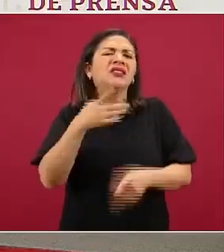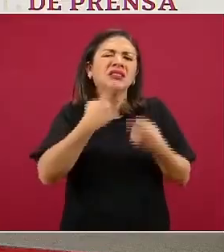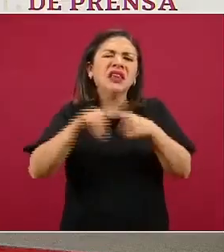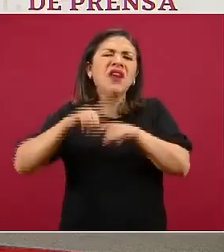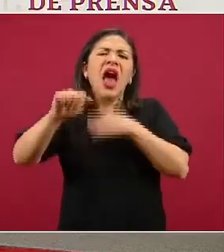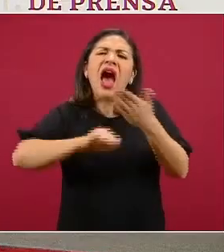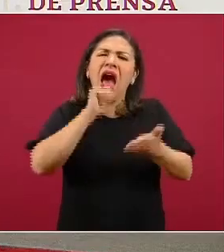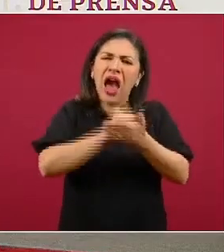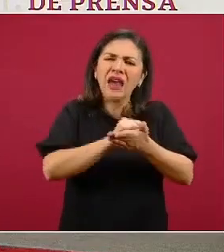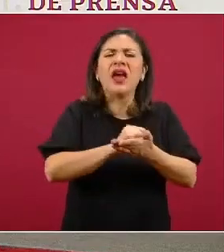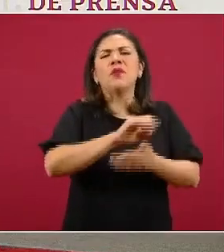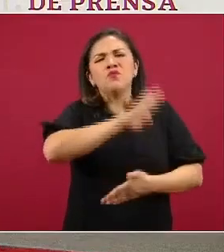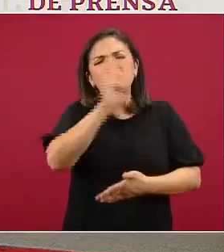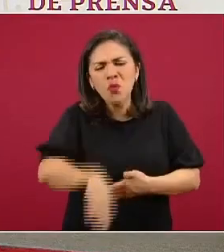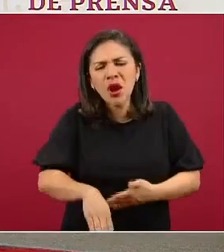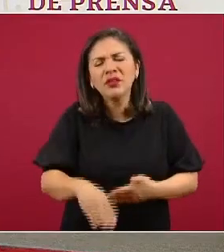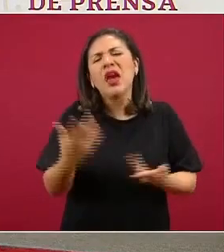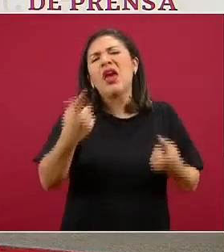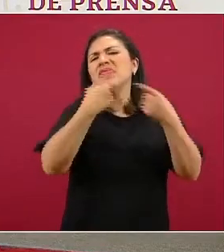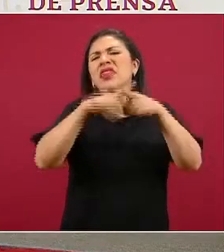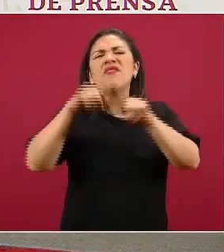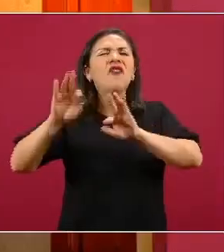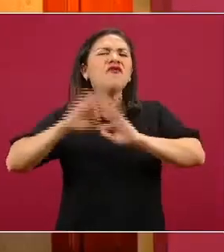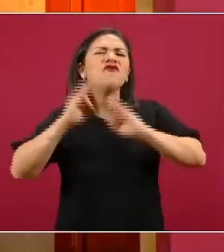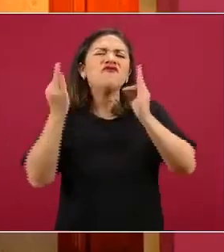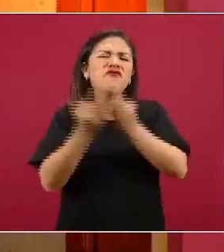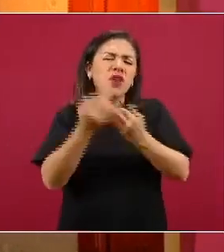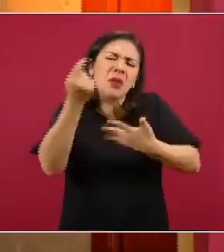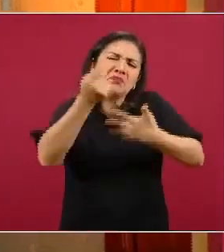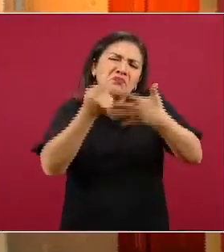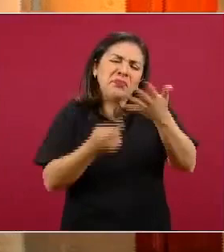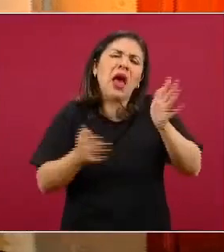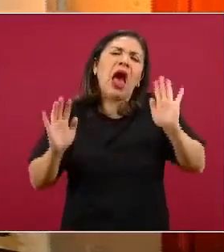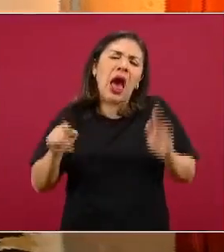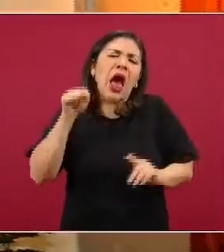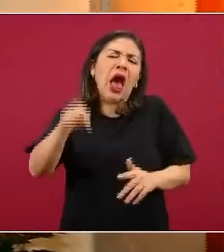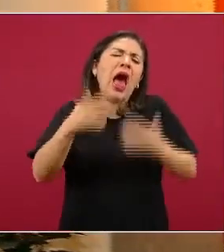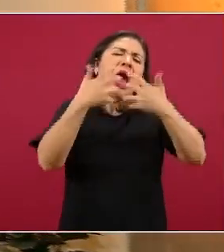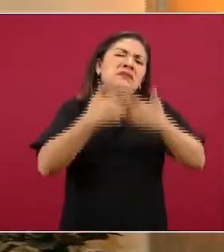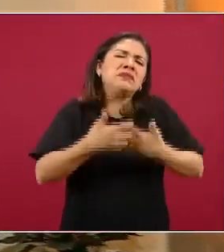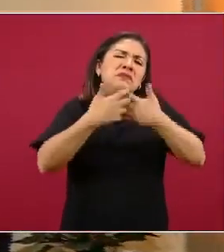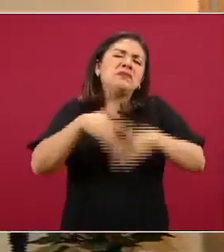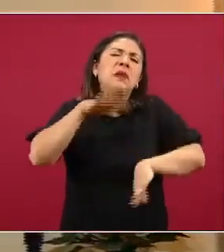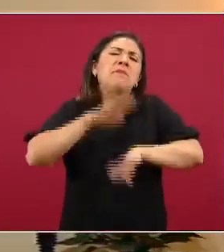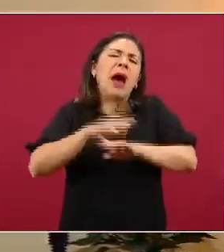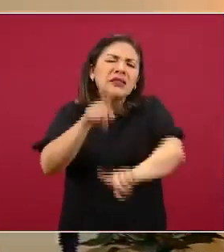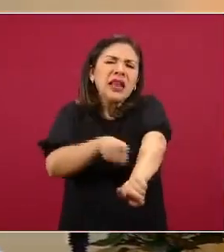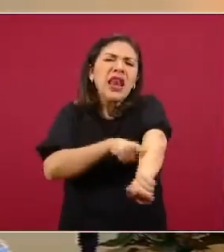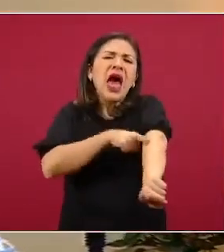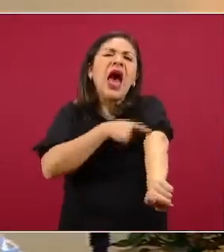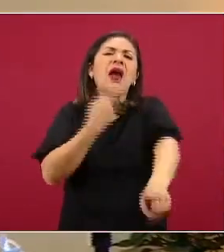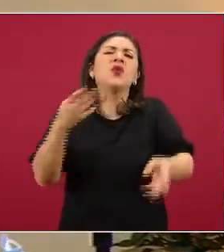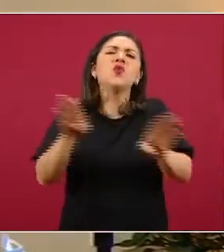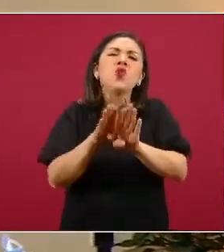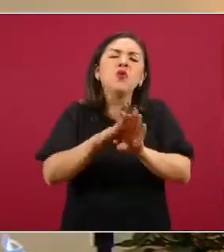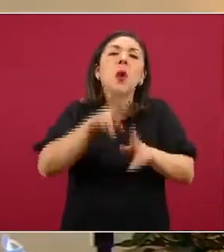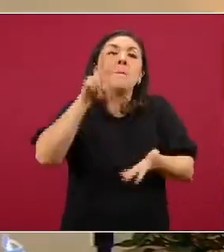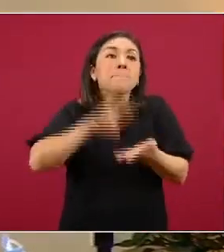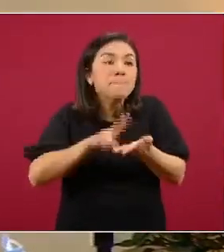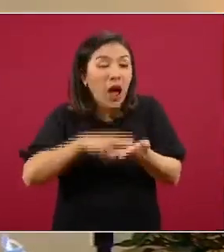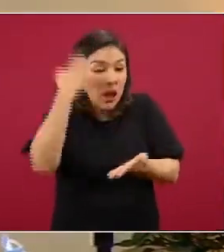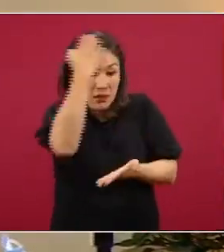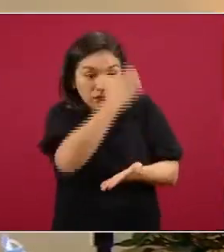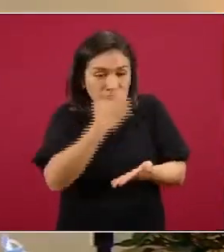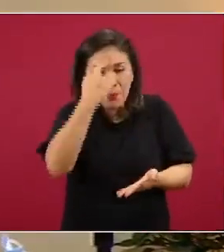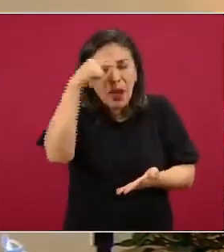del acta de defunción en sus diferentes formatos, pues tiene un proceso más largo de registro, de validación, porque